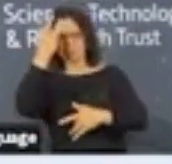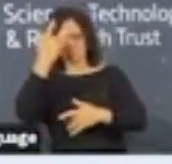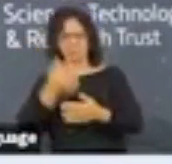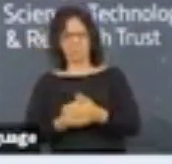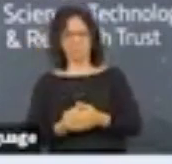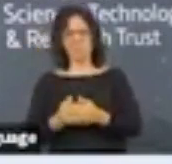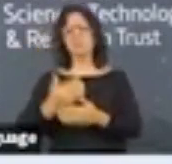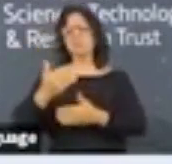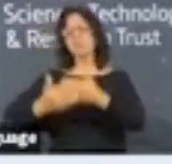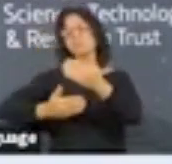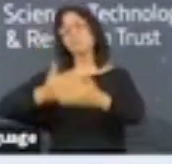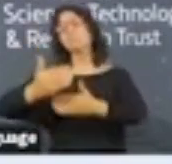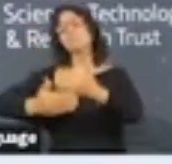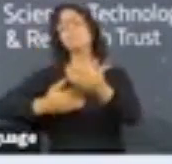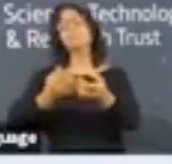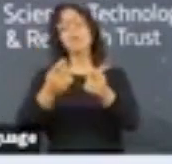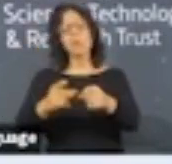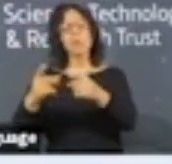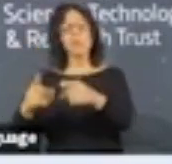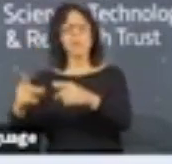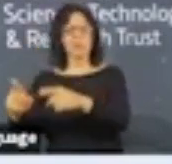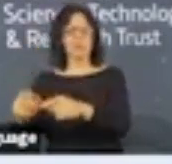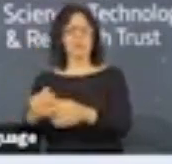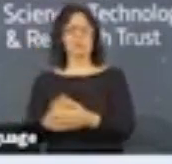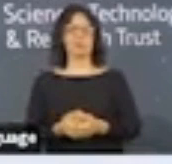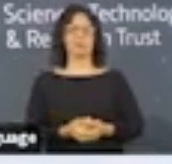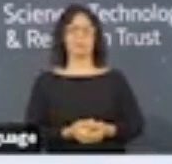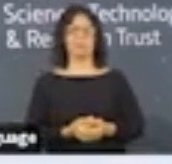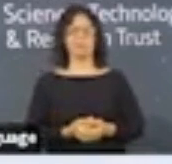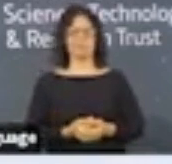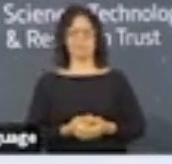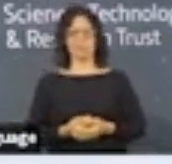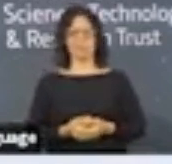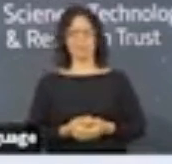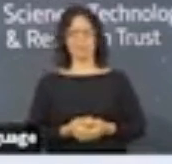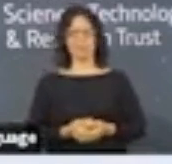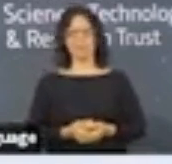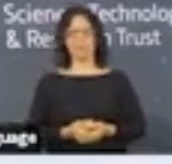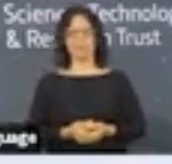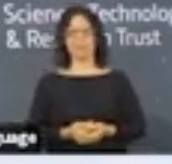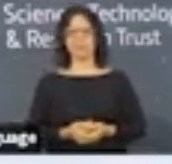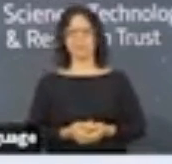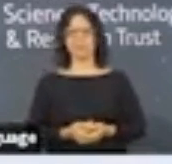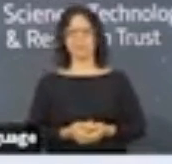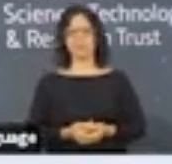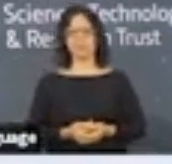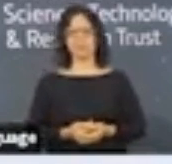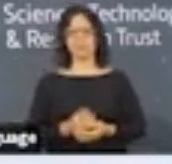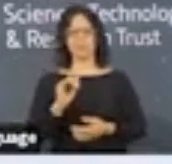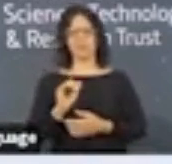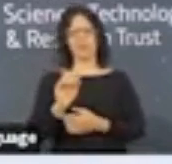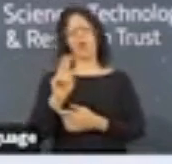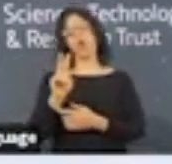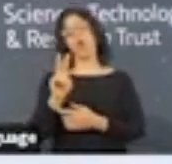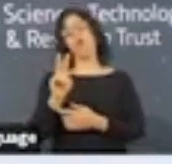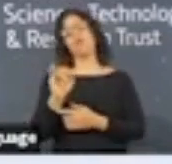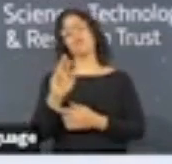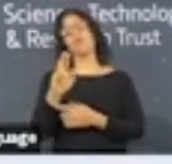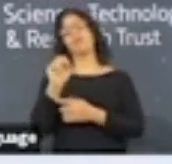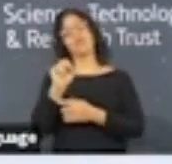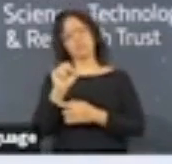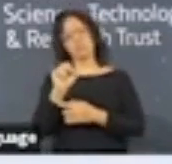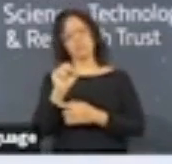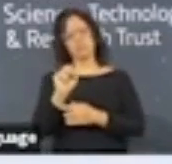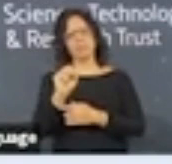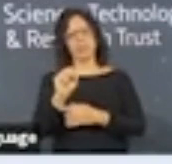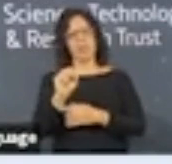se replica la transmisión del virus. Decimos que es un virus de transmisión indirecta,